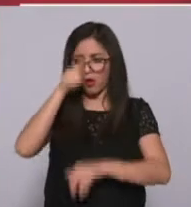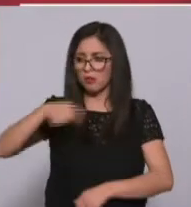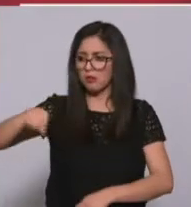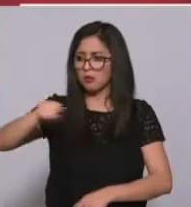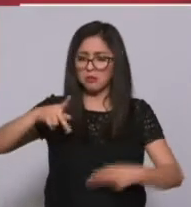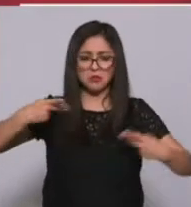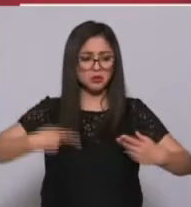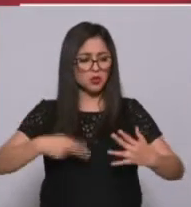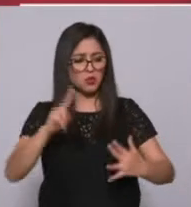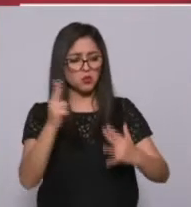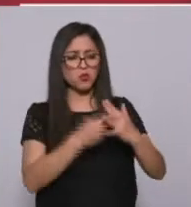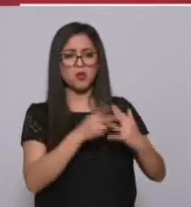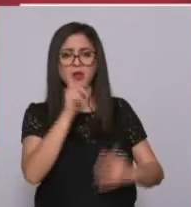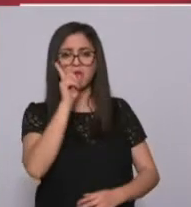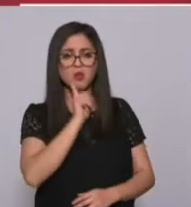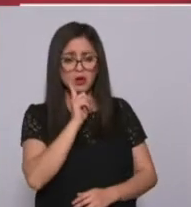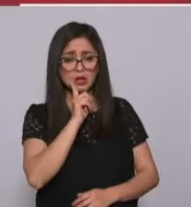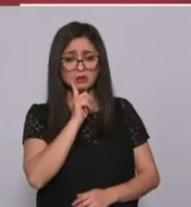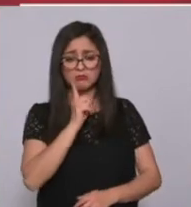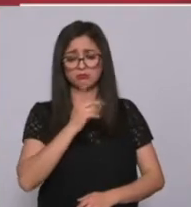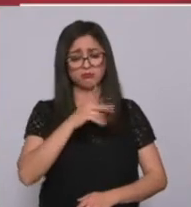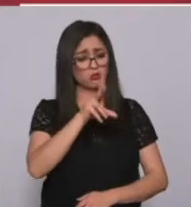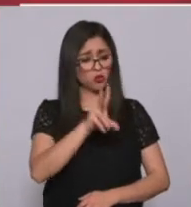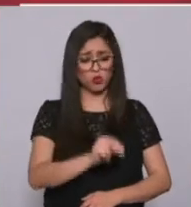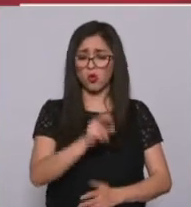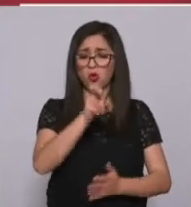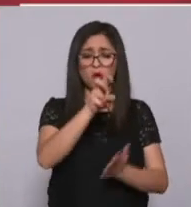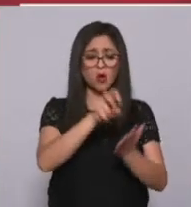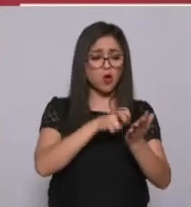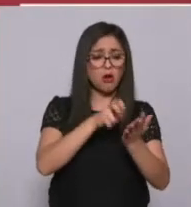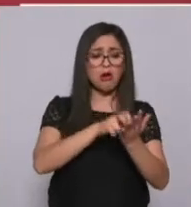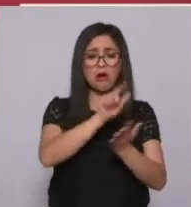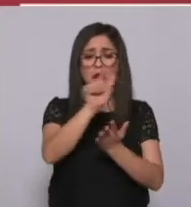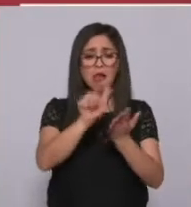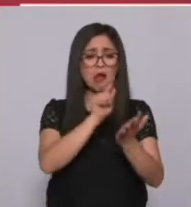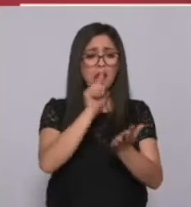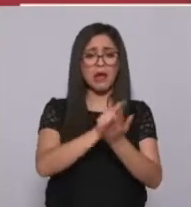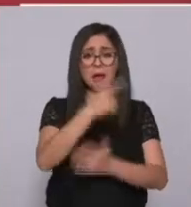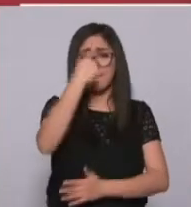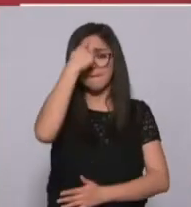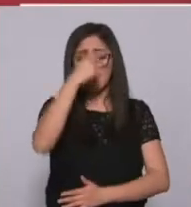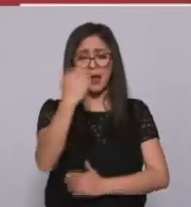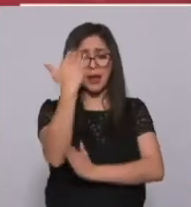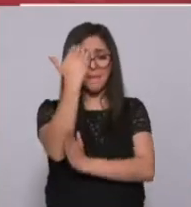No se van a modificar las leyes para aminorar castigo